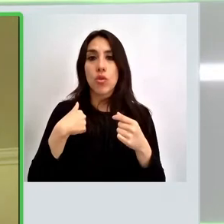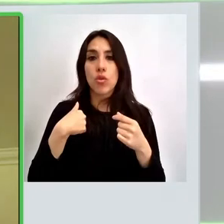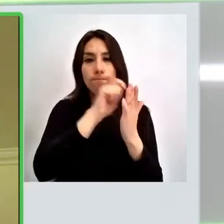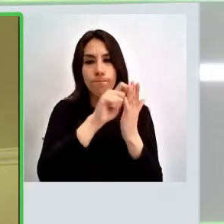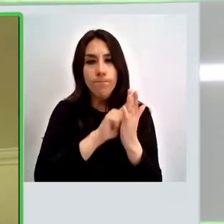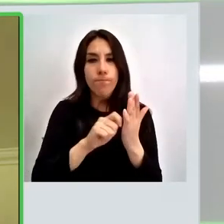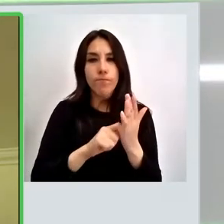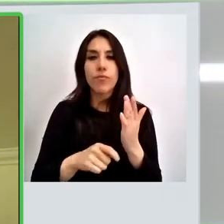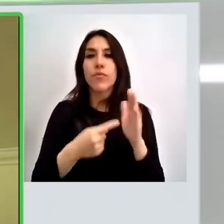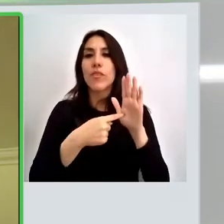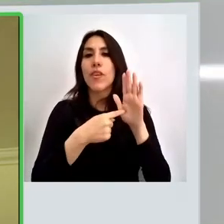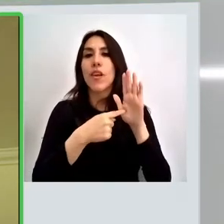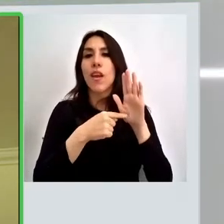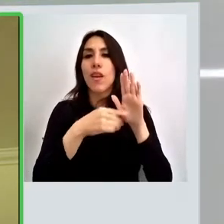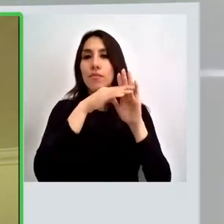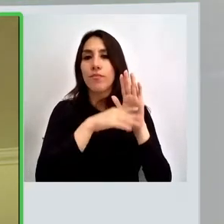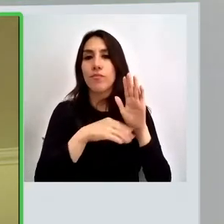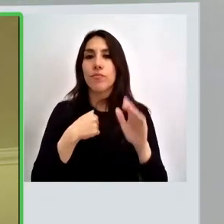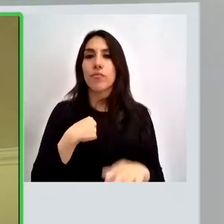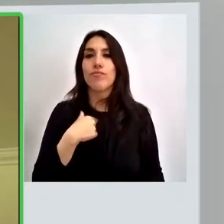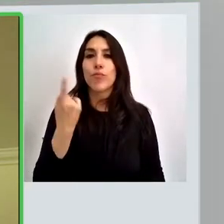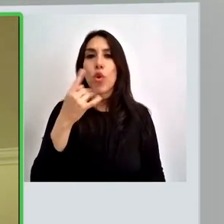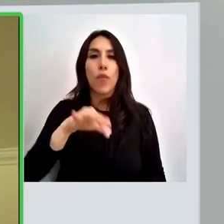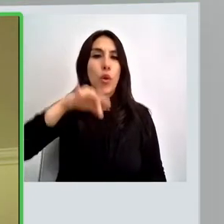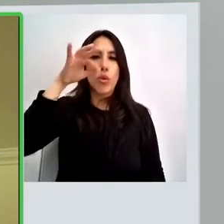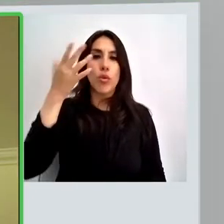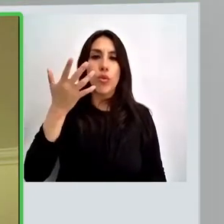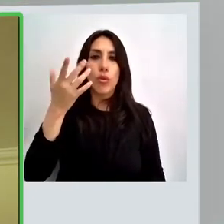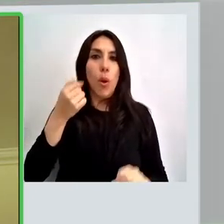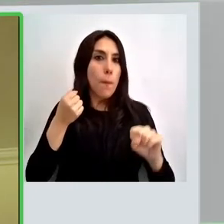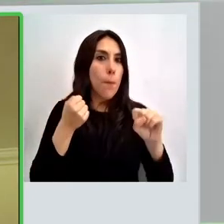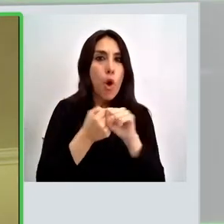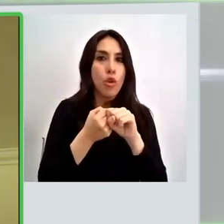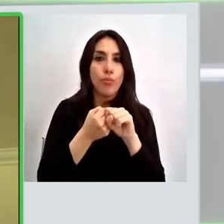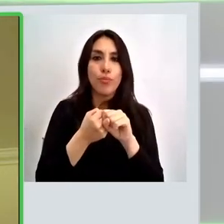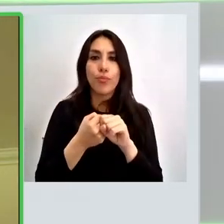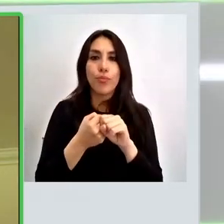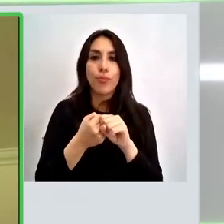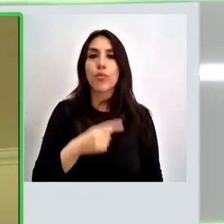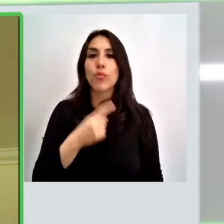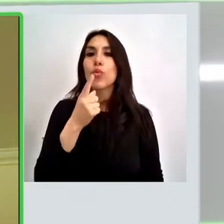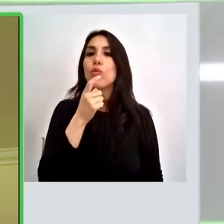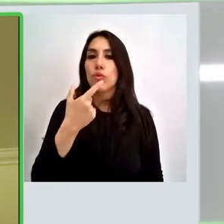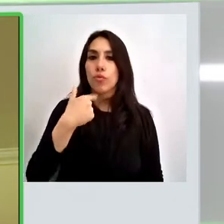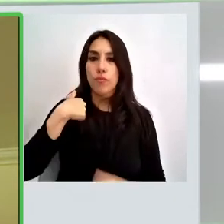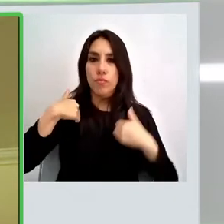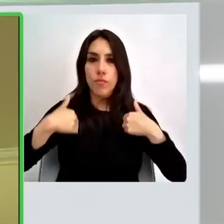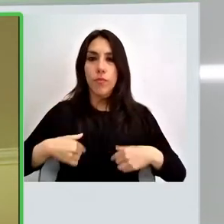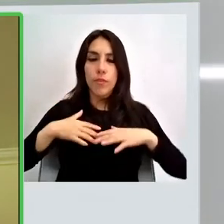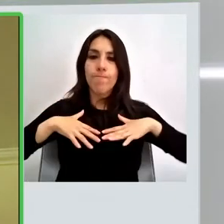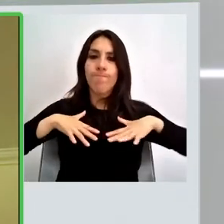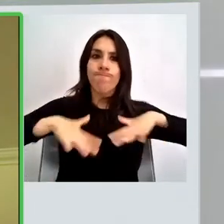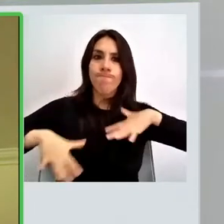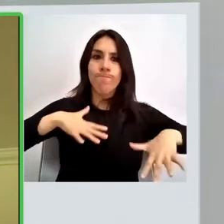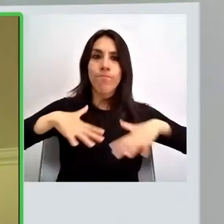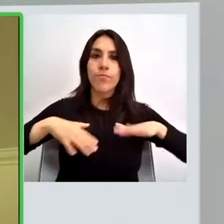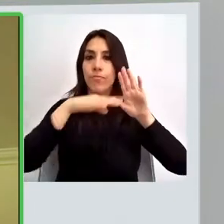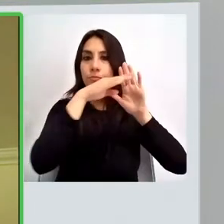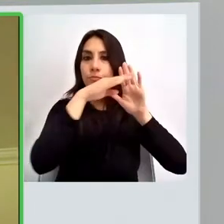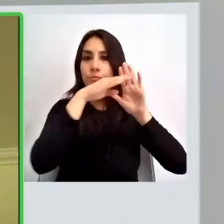auspiciador el problema del quien promovió esta esta ley en el congreso de eeuu